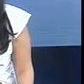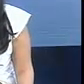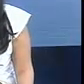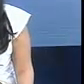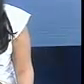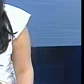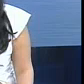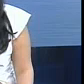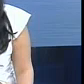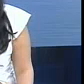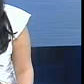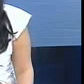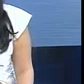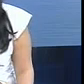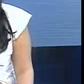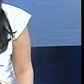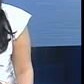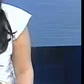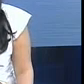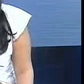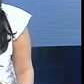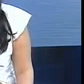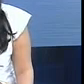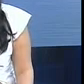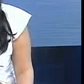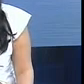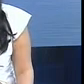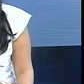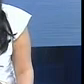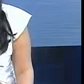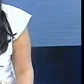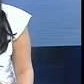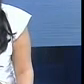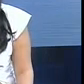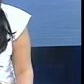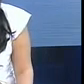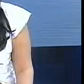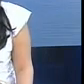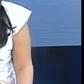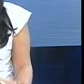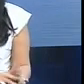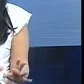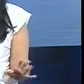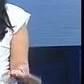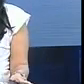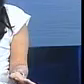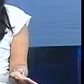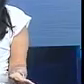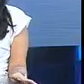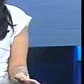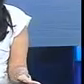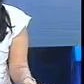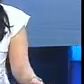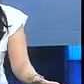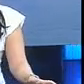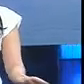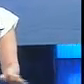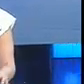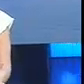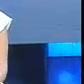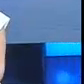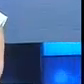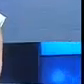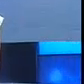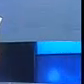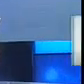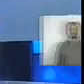Excel Taller Express si lleva tu carro sin importar la marca, año o versión. Vamos a cambiar de información para presentarle